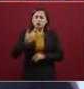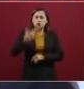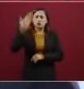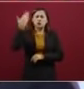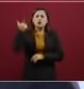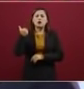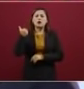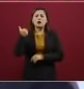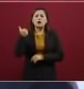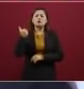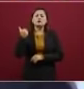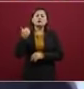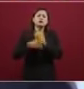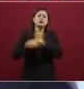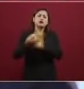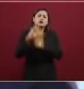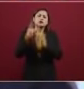años